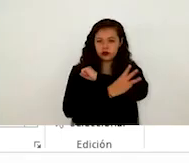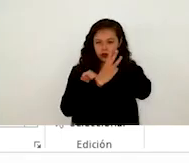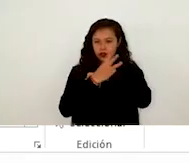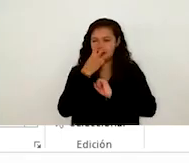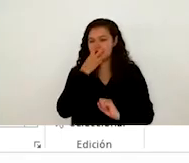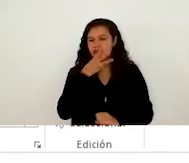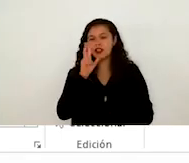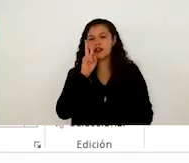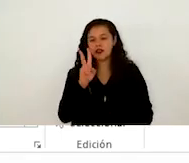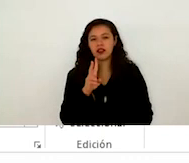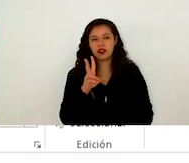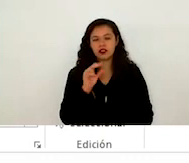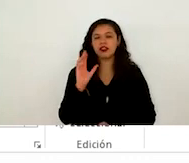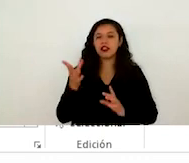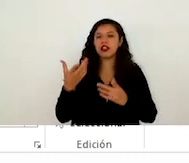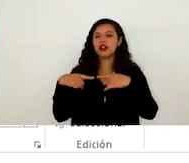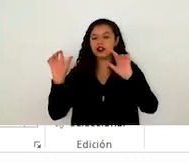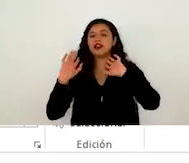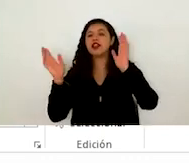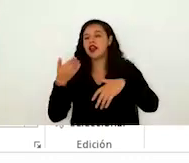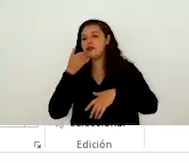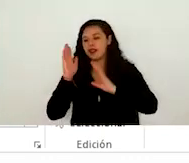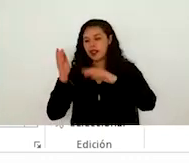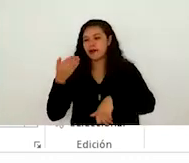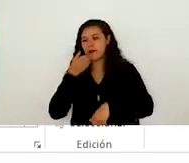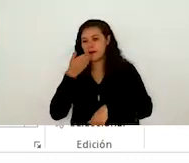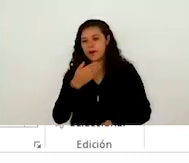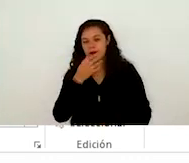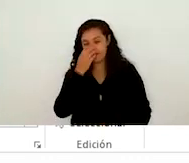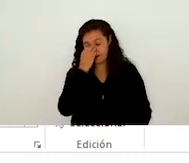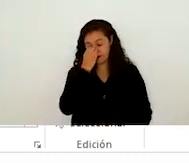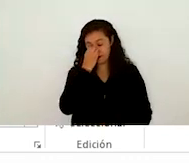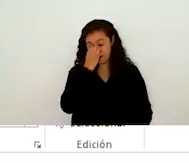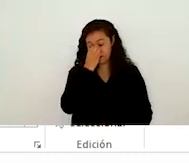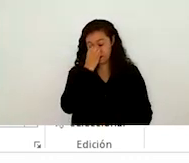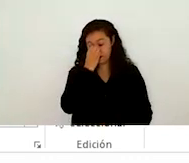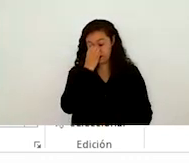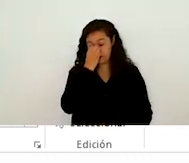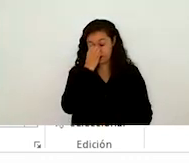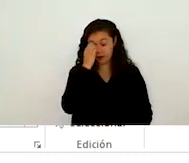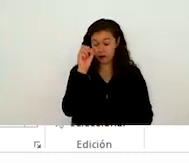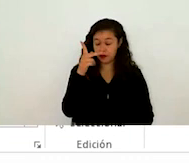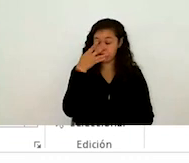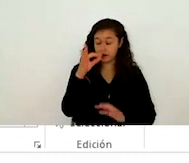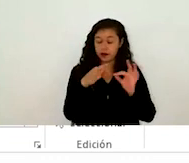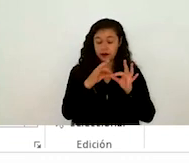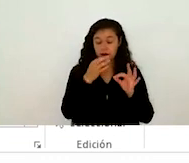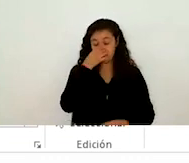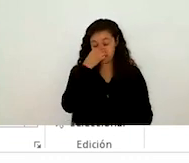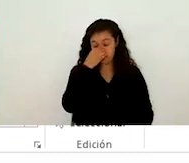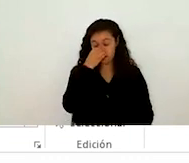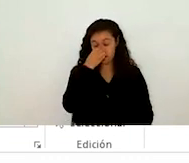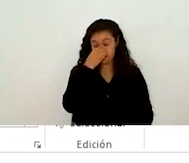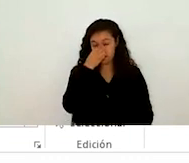carpeta y aprecia la hoja de word y está en la hoja de voz aunque es perfecto ok son